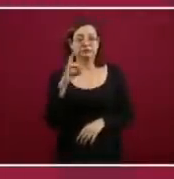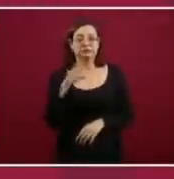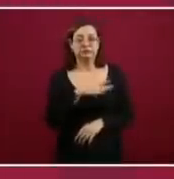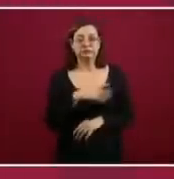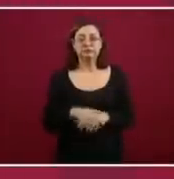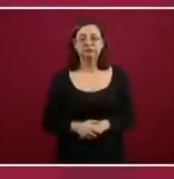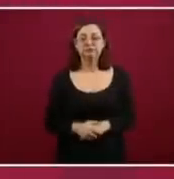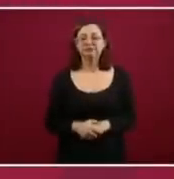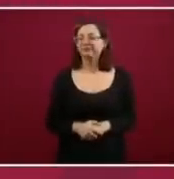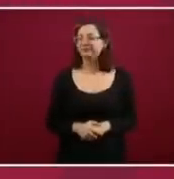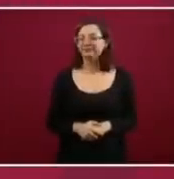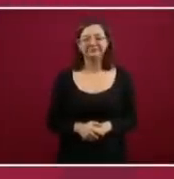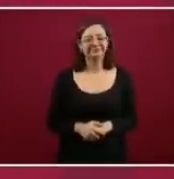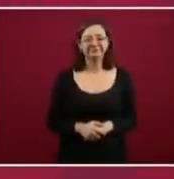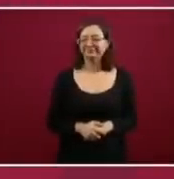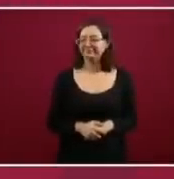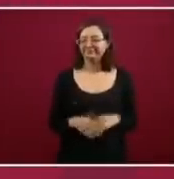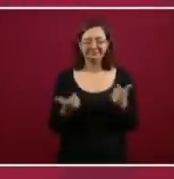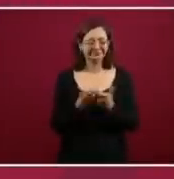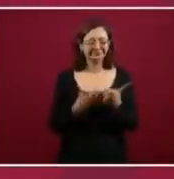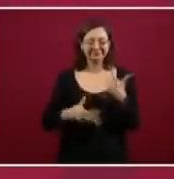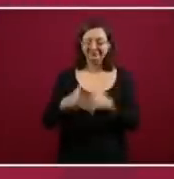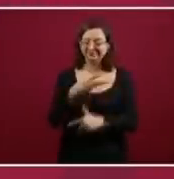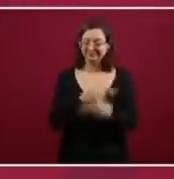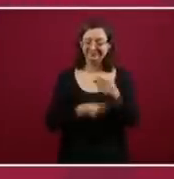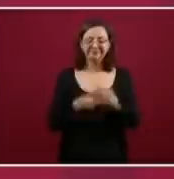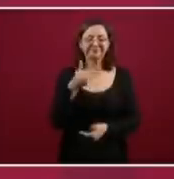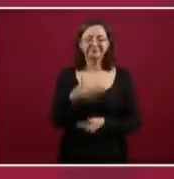vamos bien en la economía